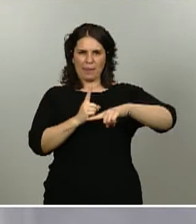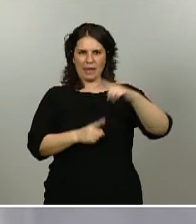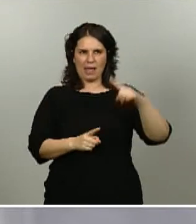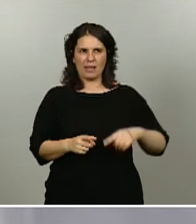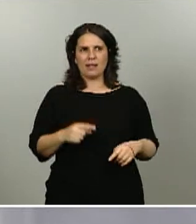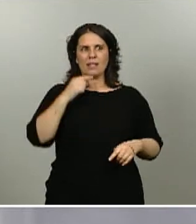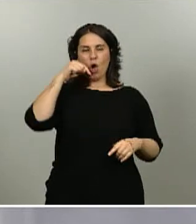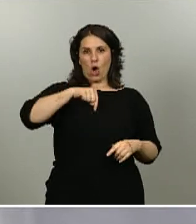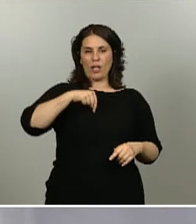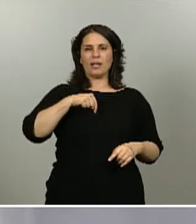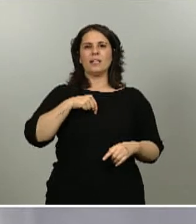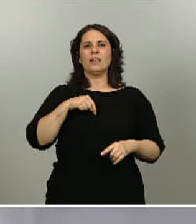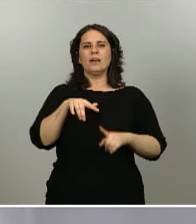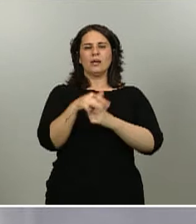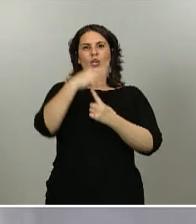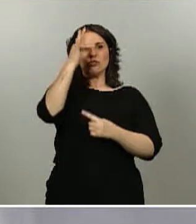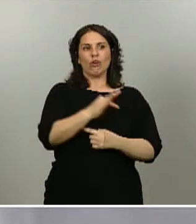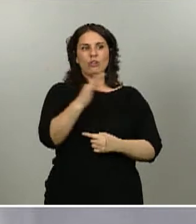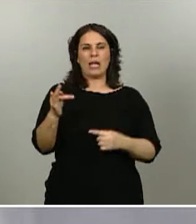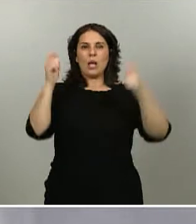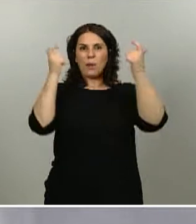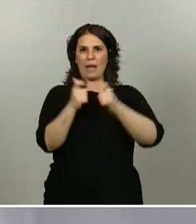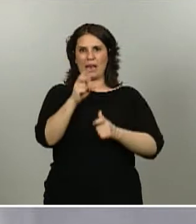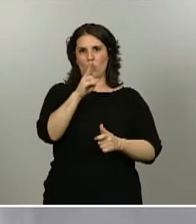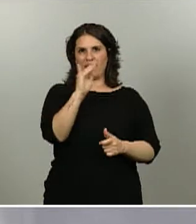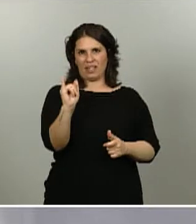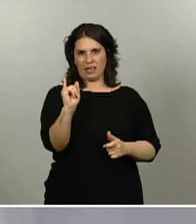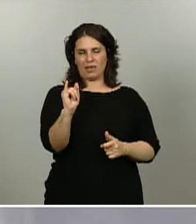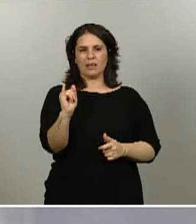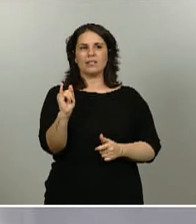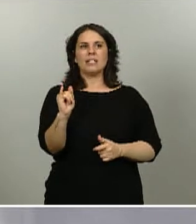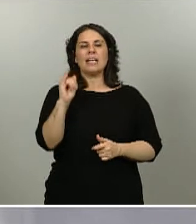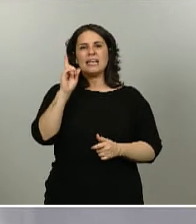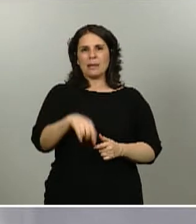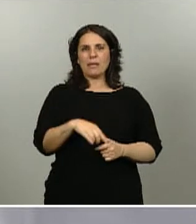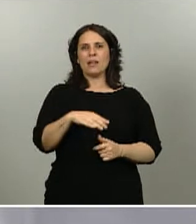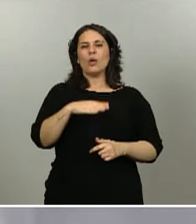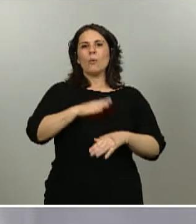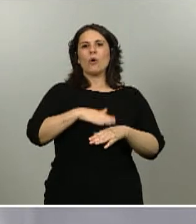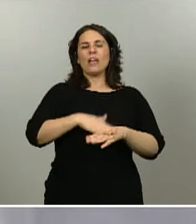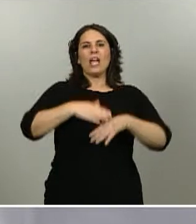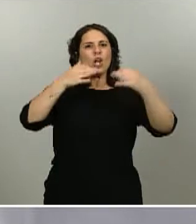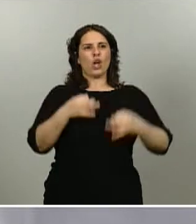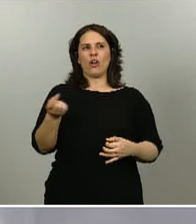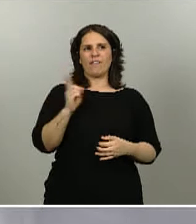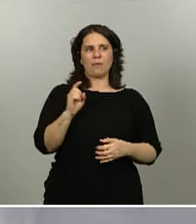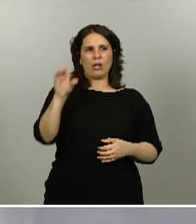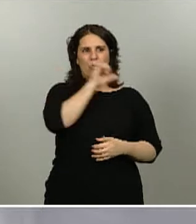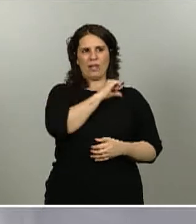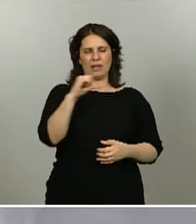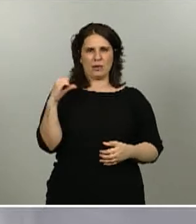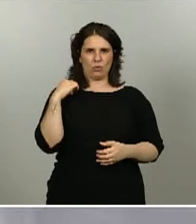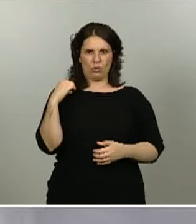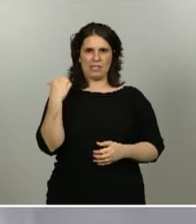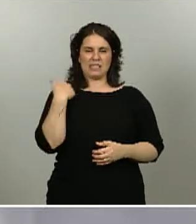total de casos y de atendidos en UCI? Sí. Y anteriormente, ¿por qué el total de fallecidos incluía casos sin confirmar de las comunidades si el Ministerio ya dio una orden al